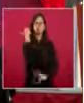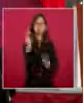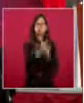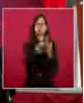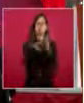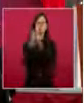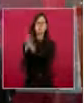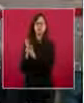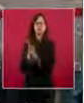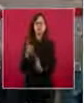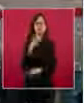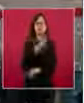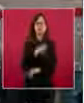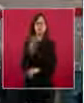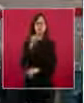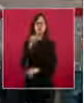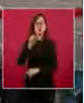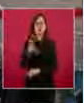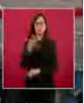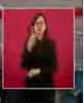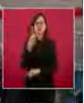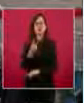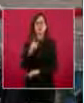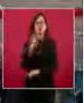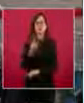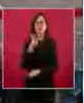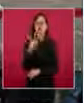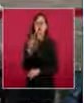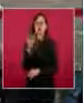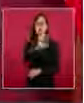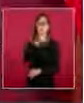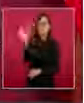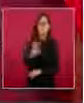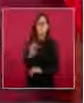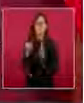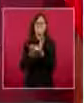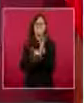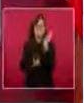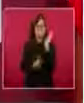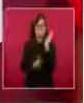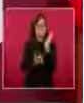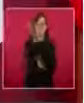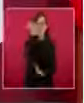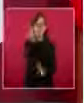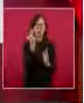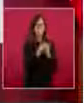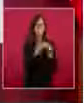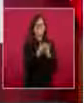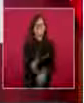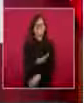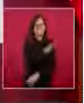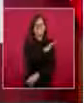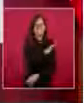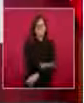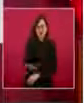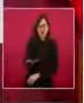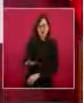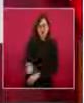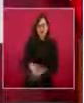periódicos seguían diciendo que era indestructible, que se mantenía pues prácticamente irreversible el triunfo de López